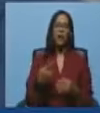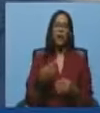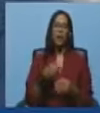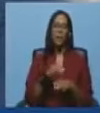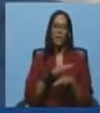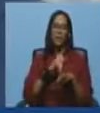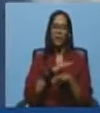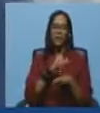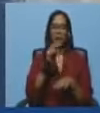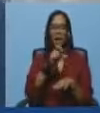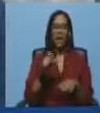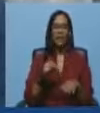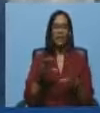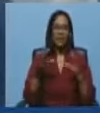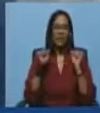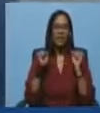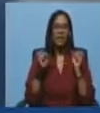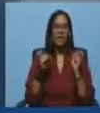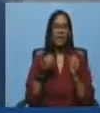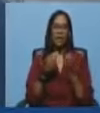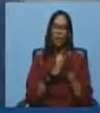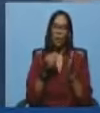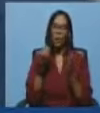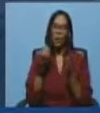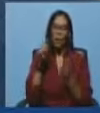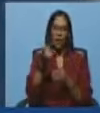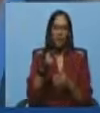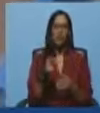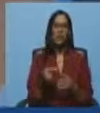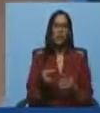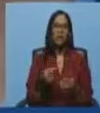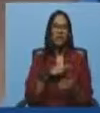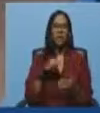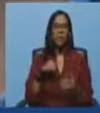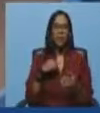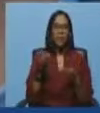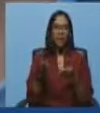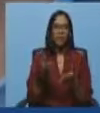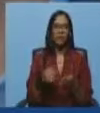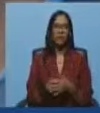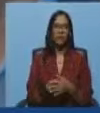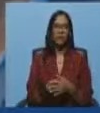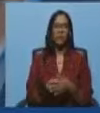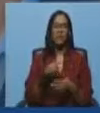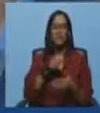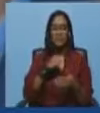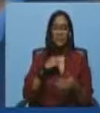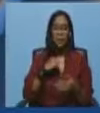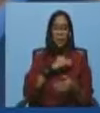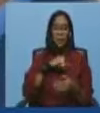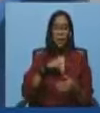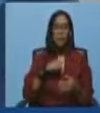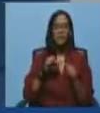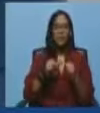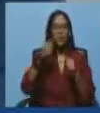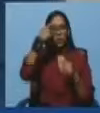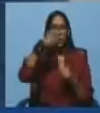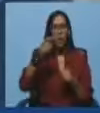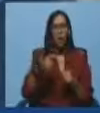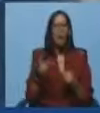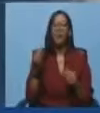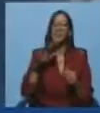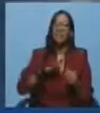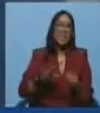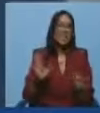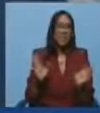la gente sintiera que era como él. Y ser militante es eso. Soy militante de seguir siendo pueblo, así estés